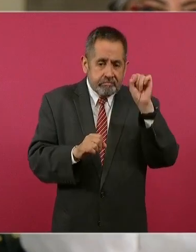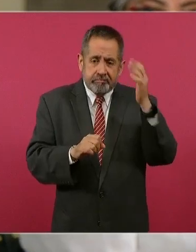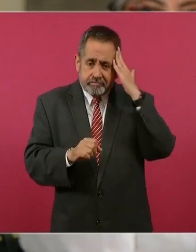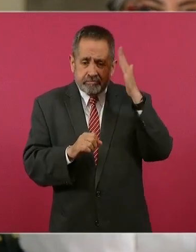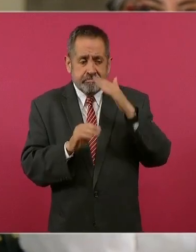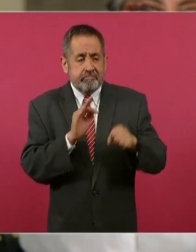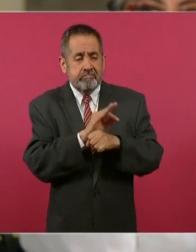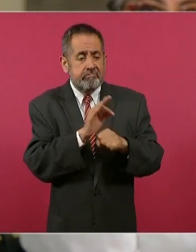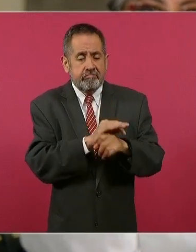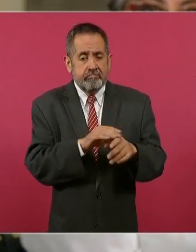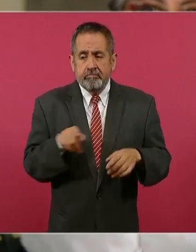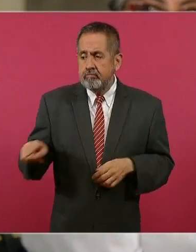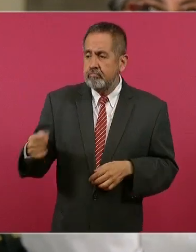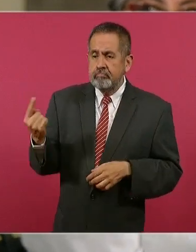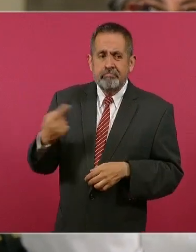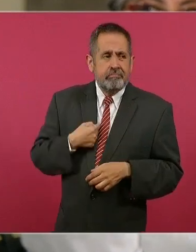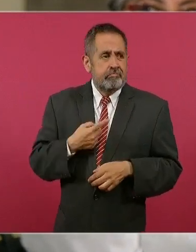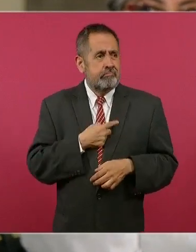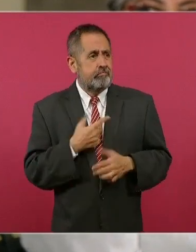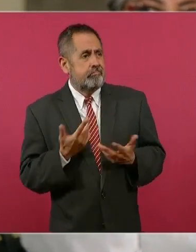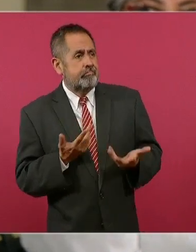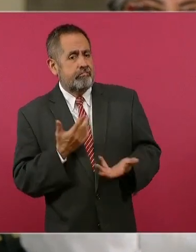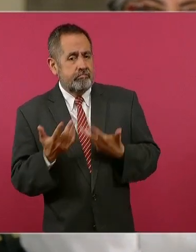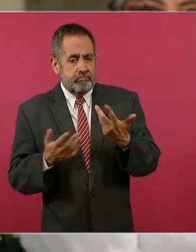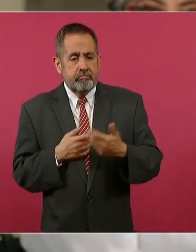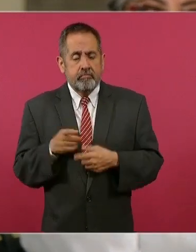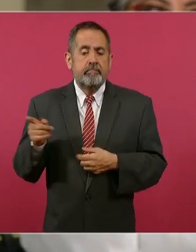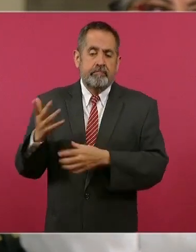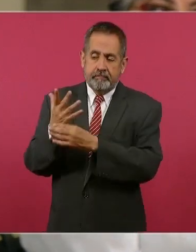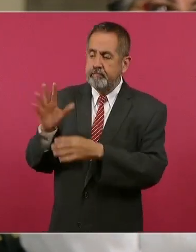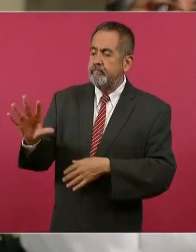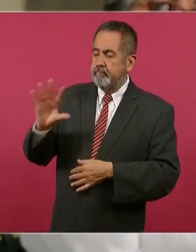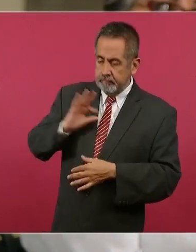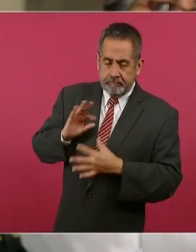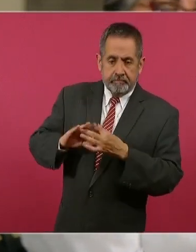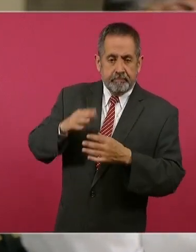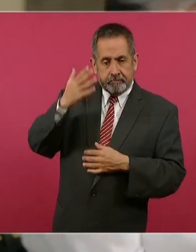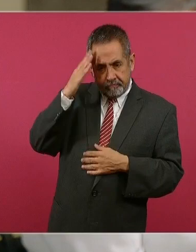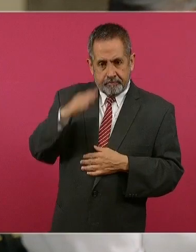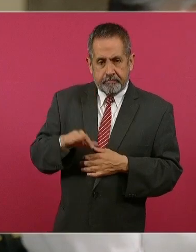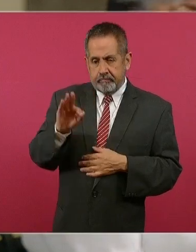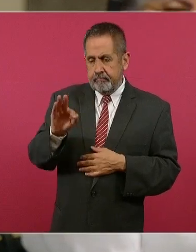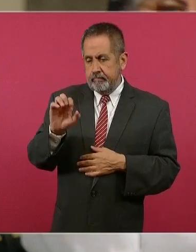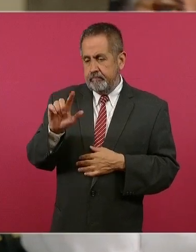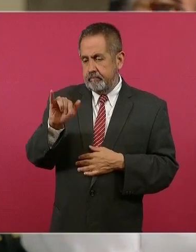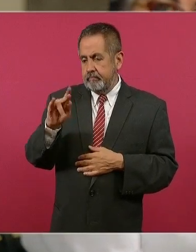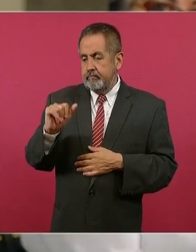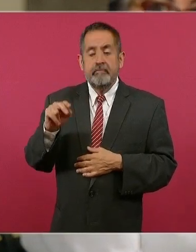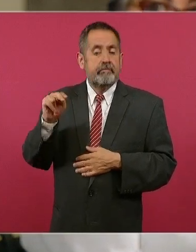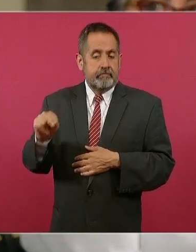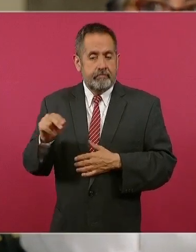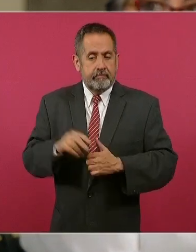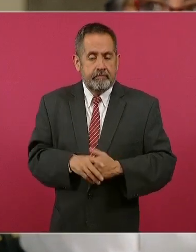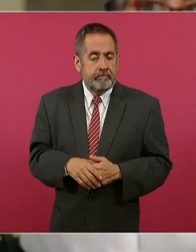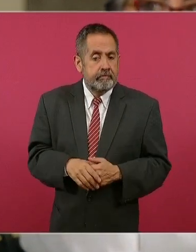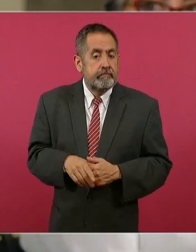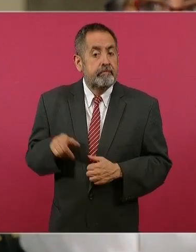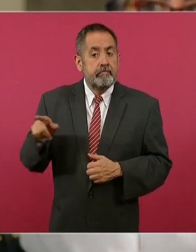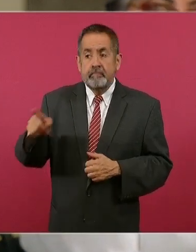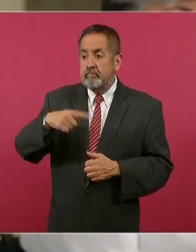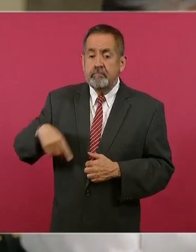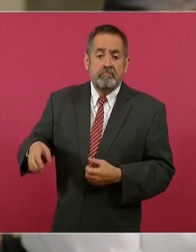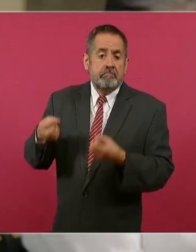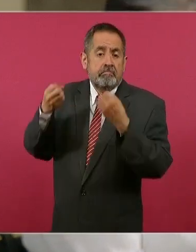líderes, quienes hacen lo que quieren, así nos lo da a conocer la señora Felipa N. Esta familia lo ha